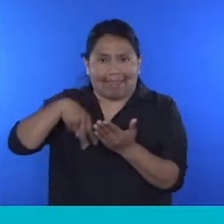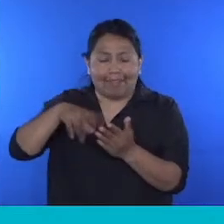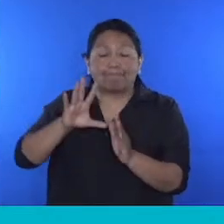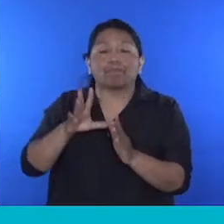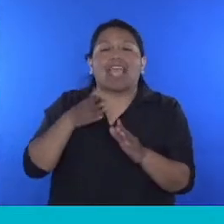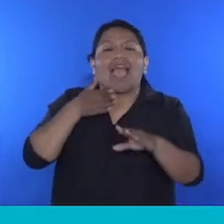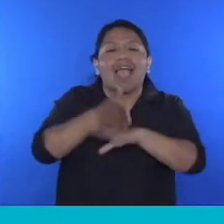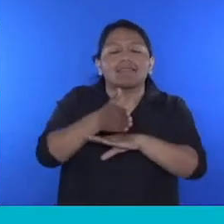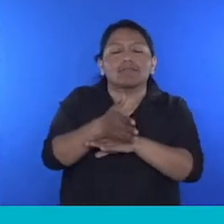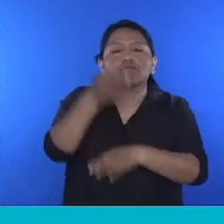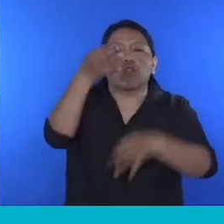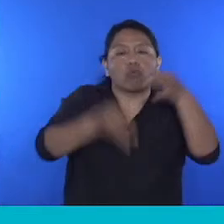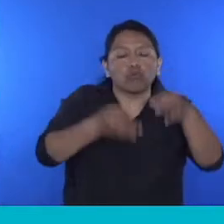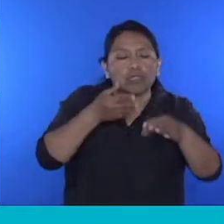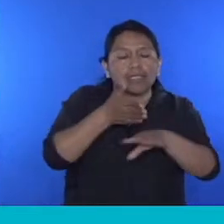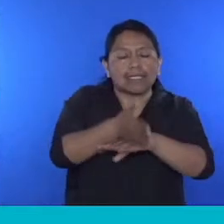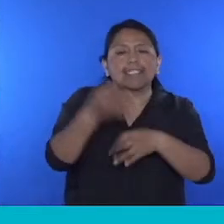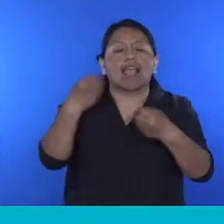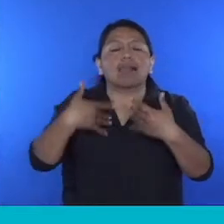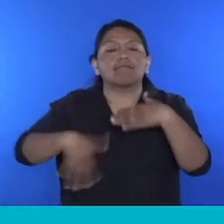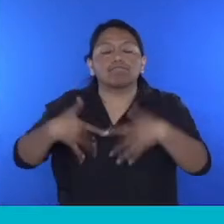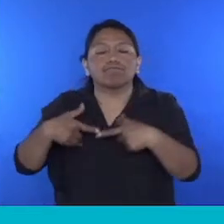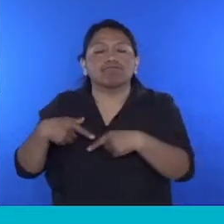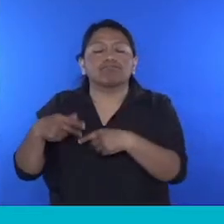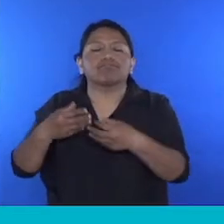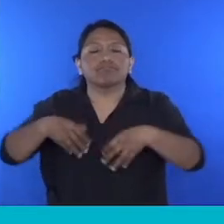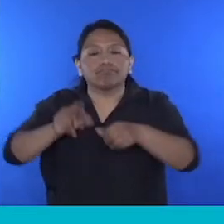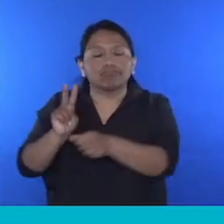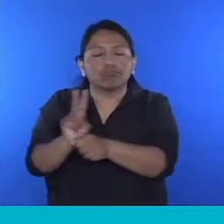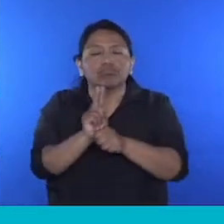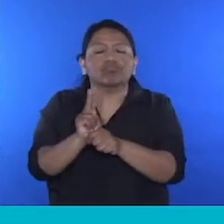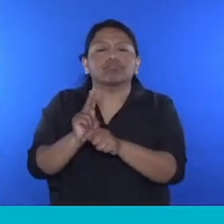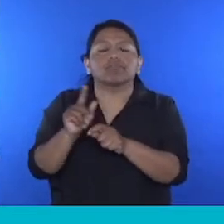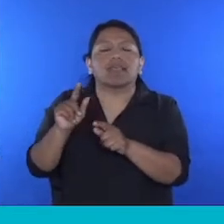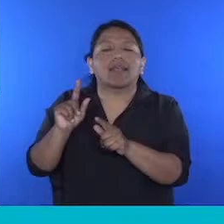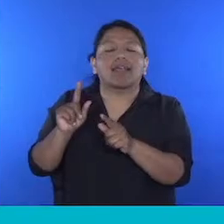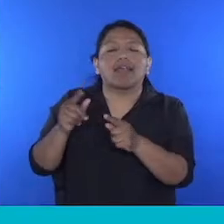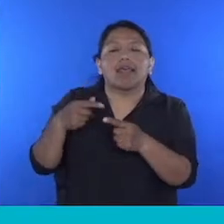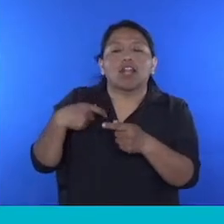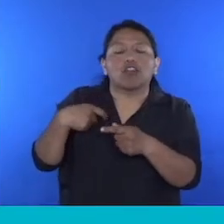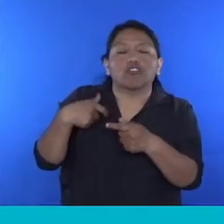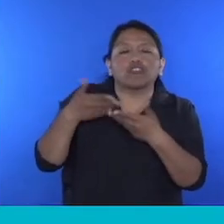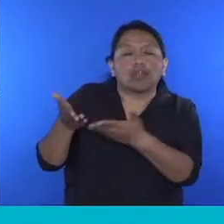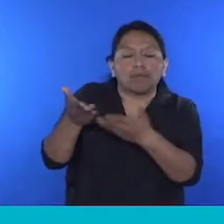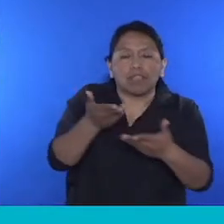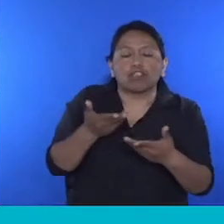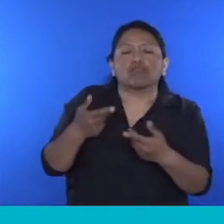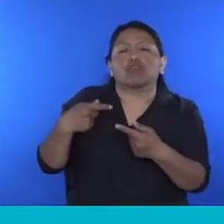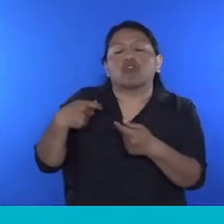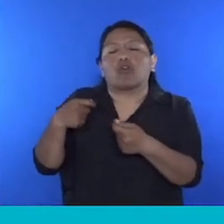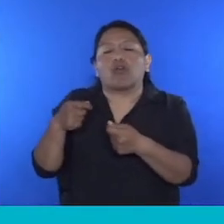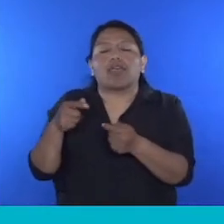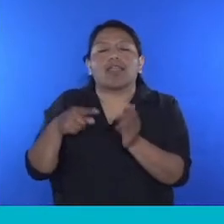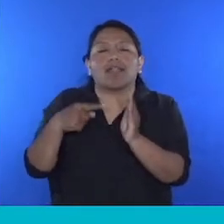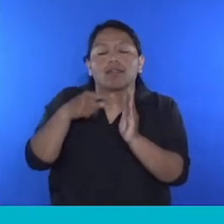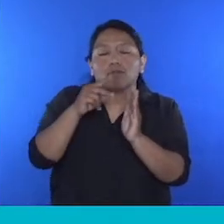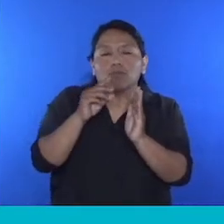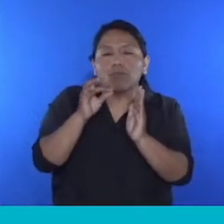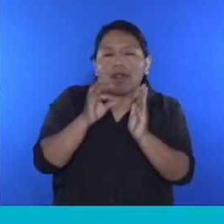al acceso a la justicia y la celeridad y gratuidad de las prestaciones de ese servicio, del artículo